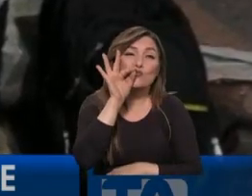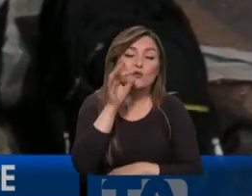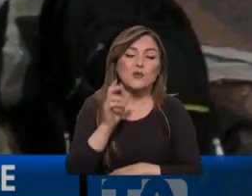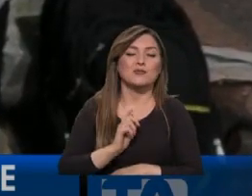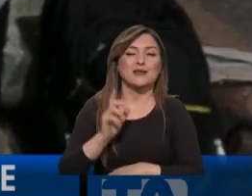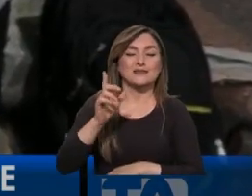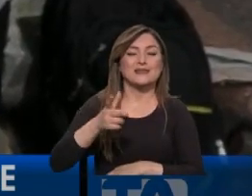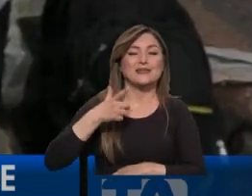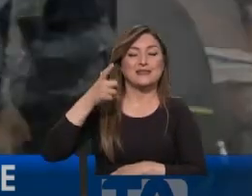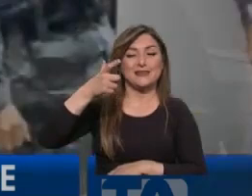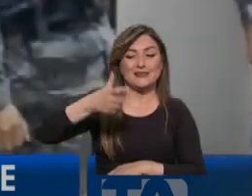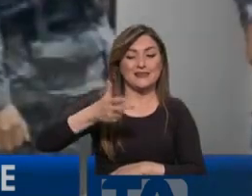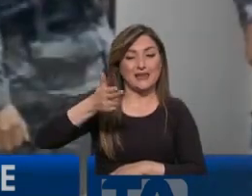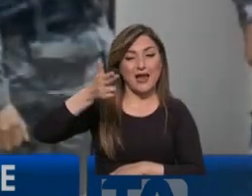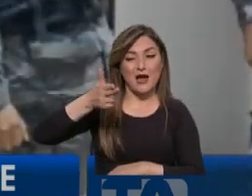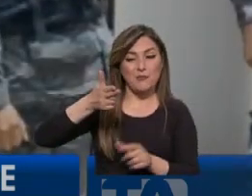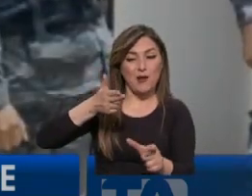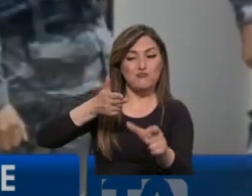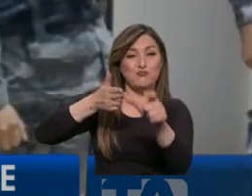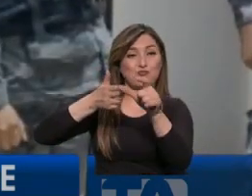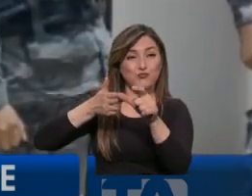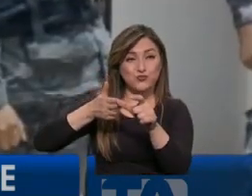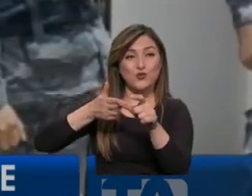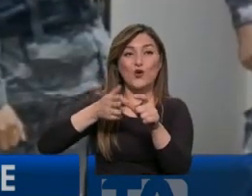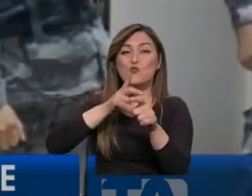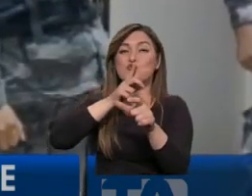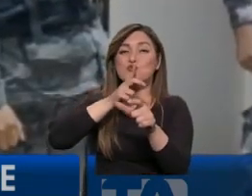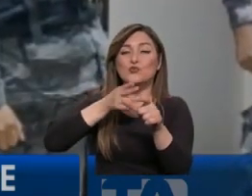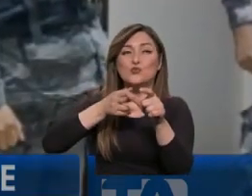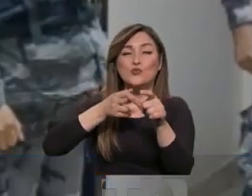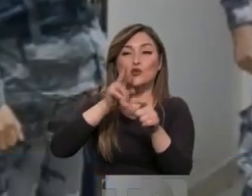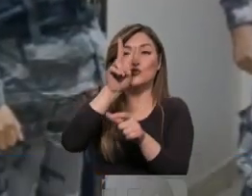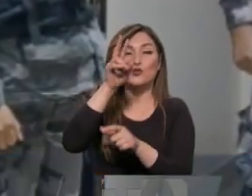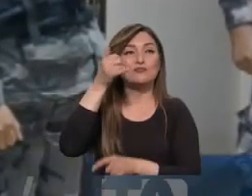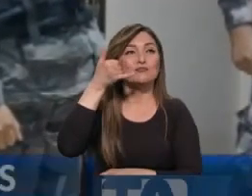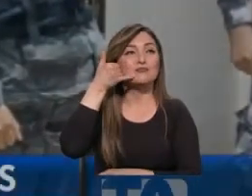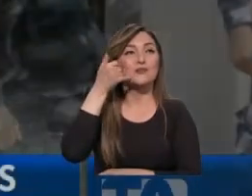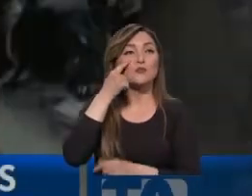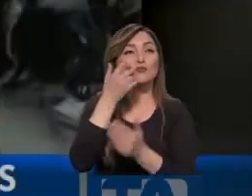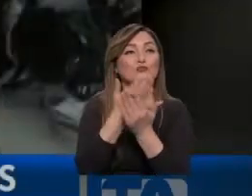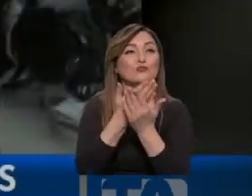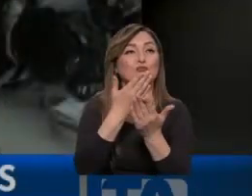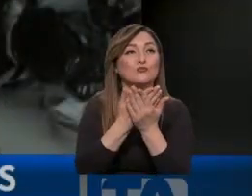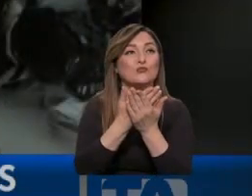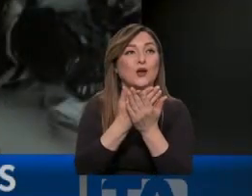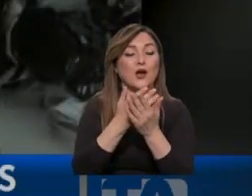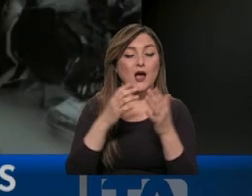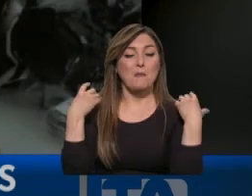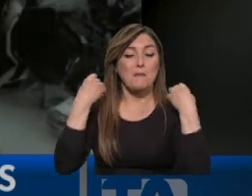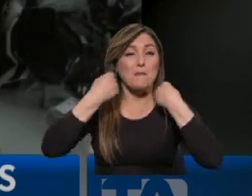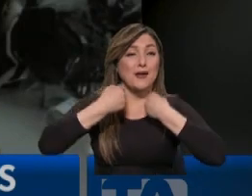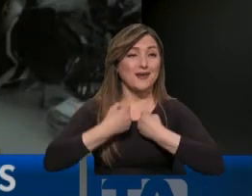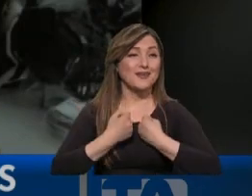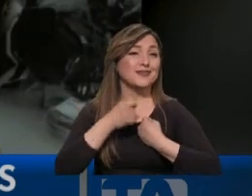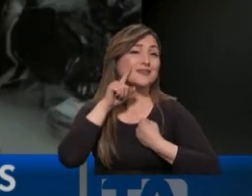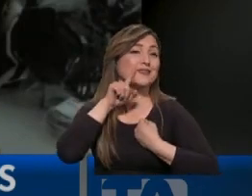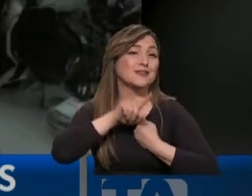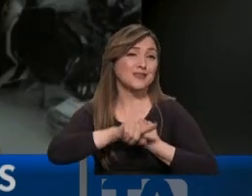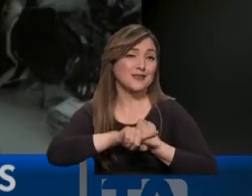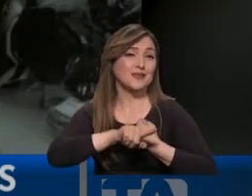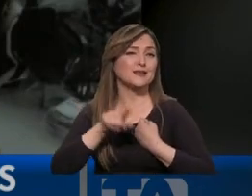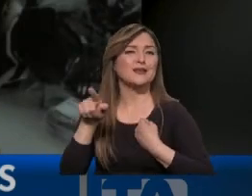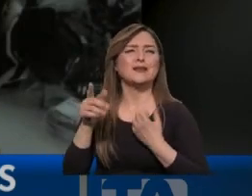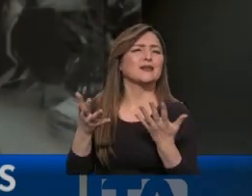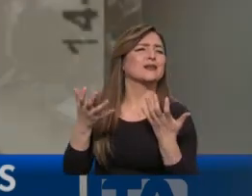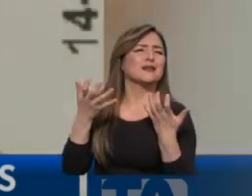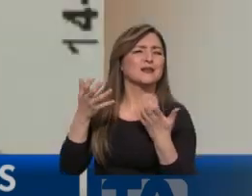y 2 celulares. Todas las evidencias estaban guardadas en una maleta negra y, según las primeras investigaciones, el soldado